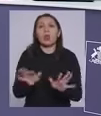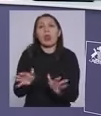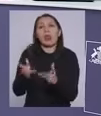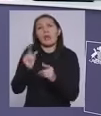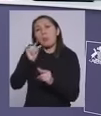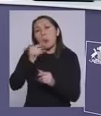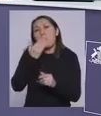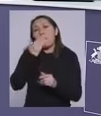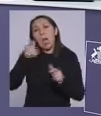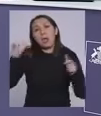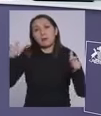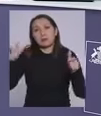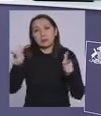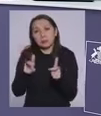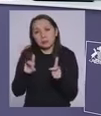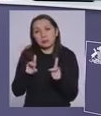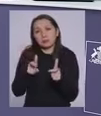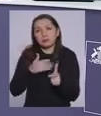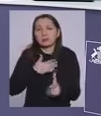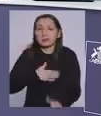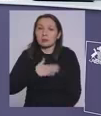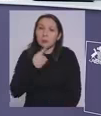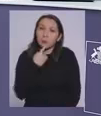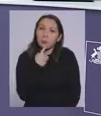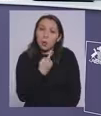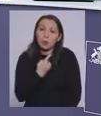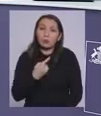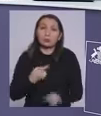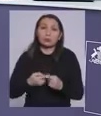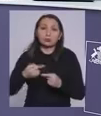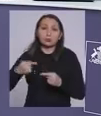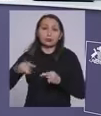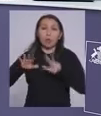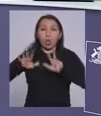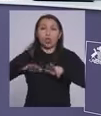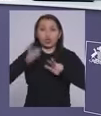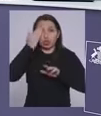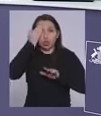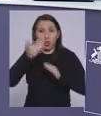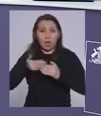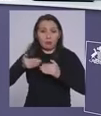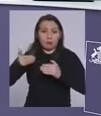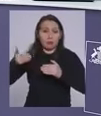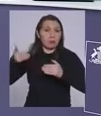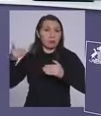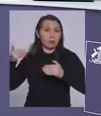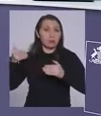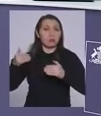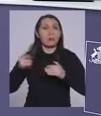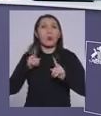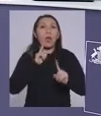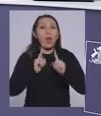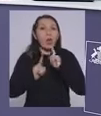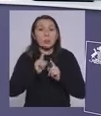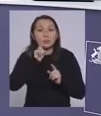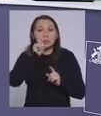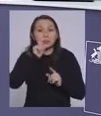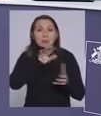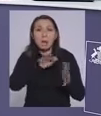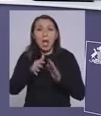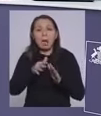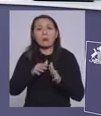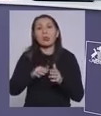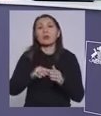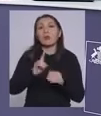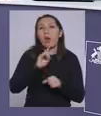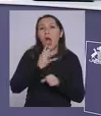leve mejoría. Quería consultarle porque en los últimos 18 días, en términos de los test PCR, la media móvil de